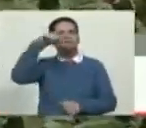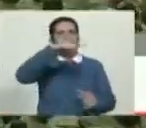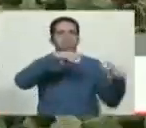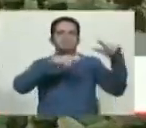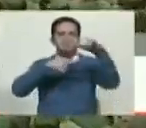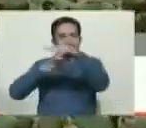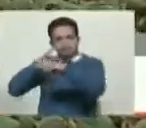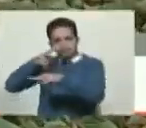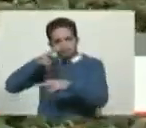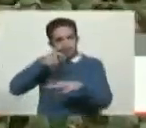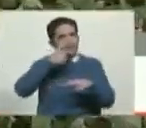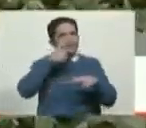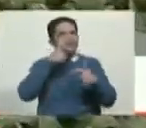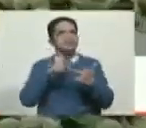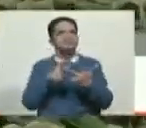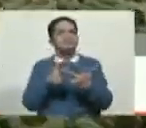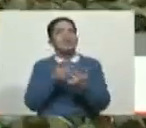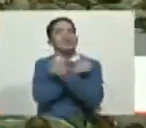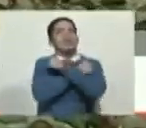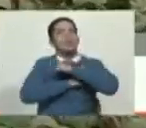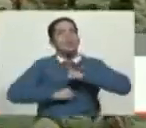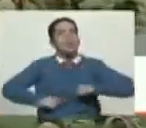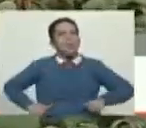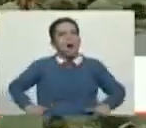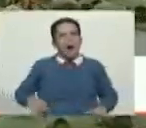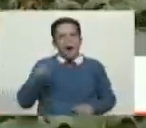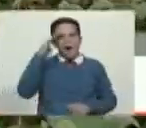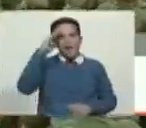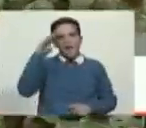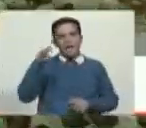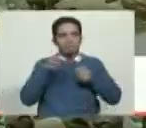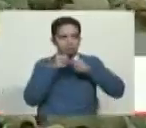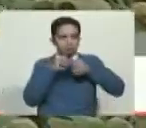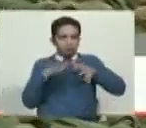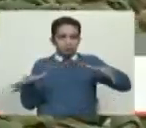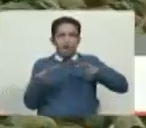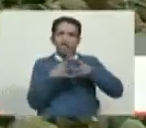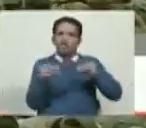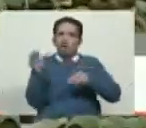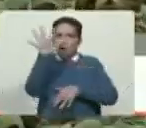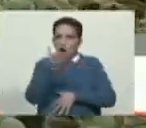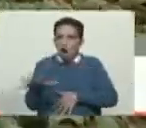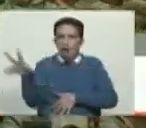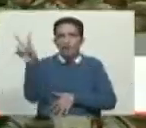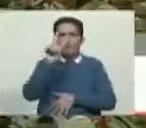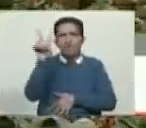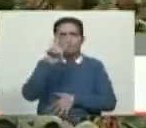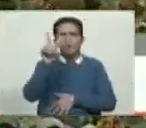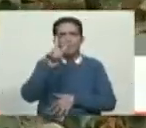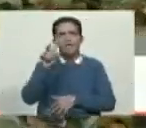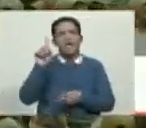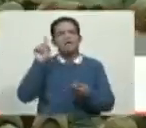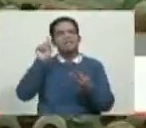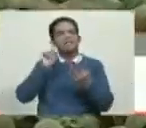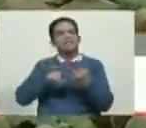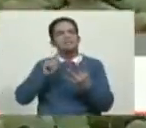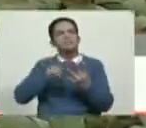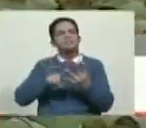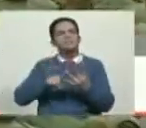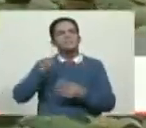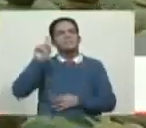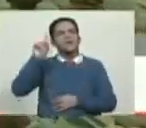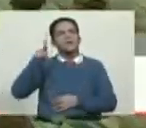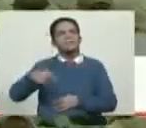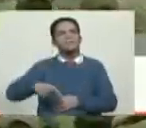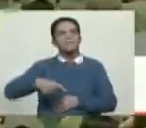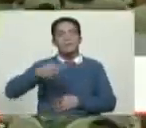patrios, de nuestra Guardia Nacional Bolivariana extendida en todo el territorio y de nuestra milicia bolivariana,